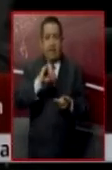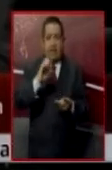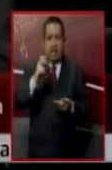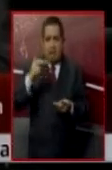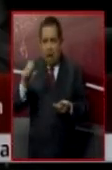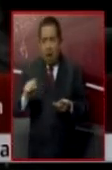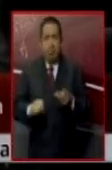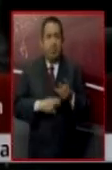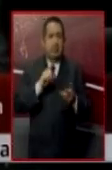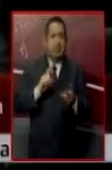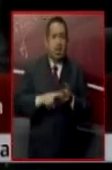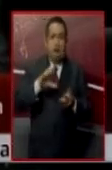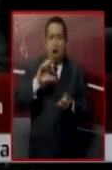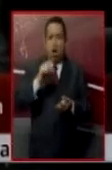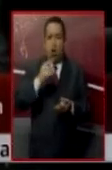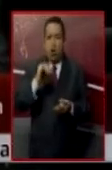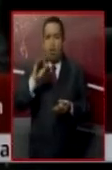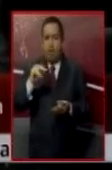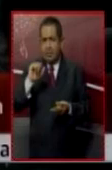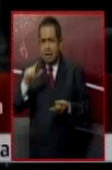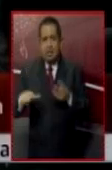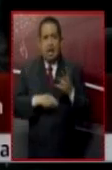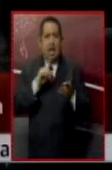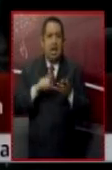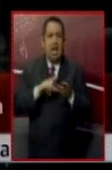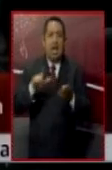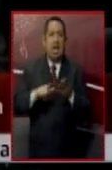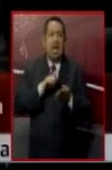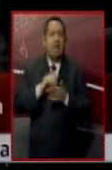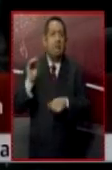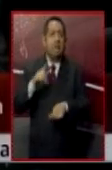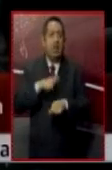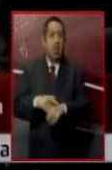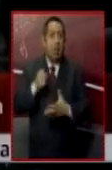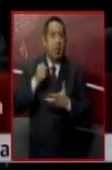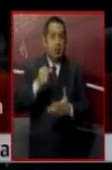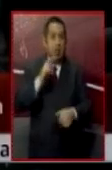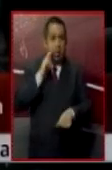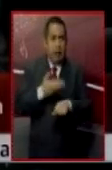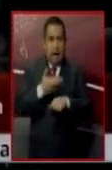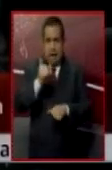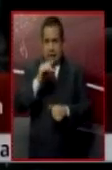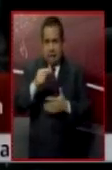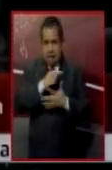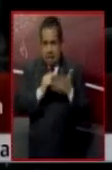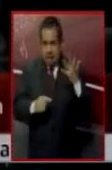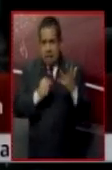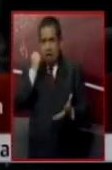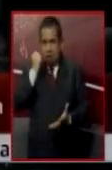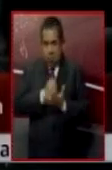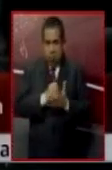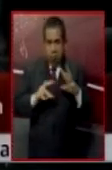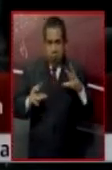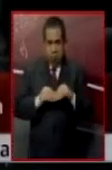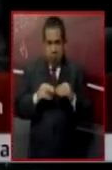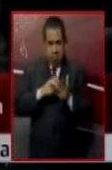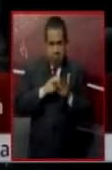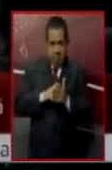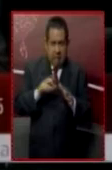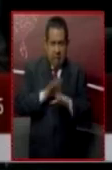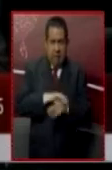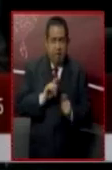del Impuesto Especial sobre Producción y Servicios, del Código Fiscal de la Federación y de la Ley Federal de Presupuesto y Responsabilidad Hacendaria. Se devuelve